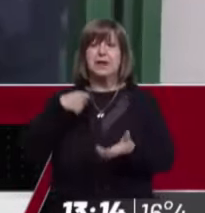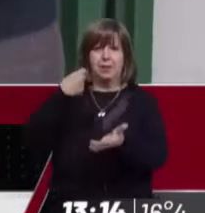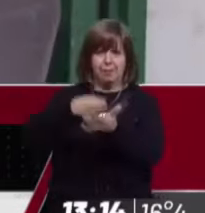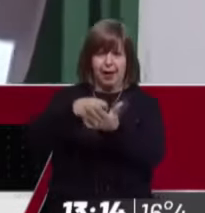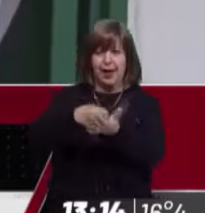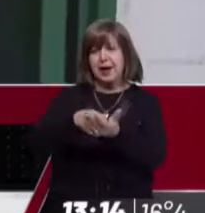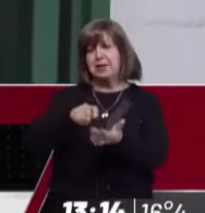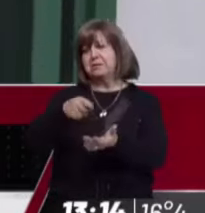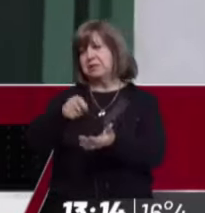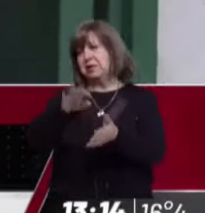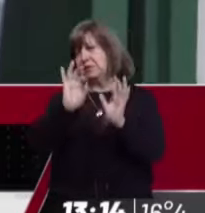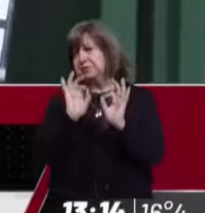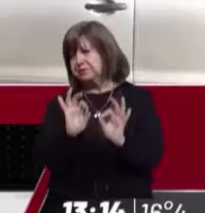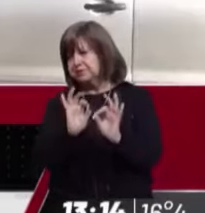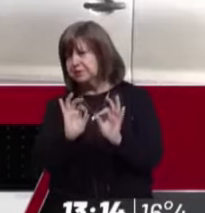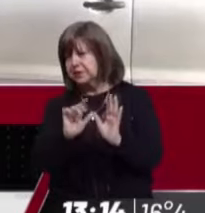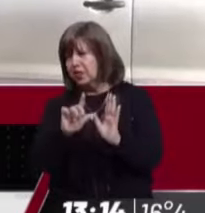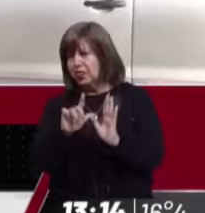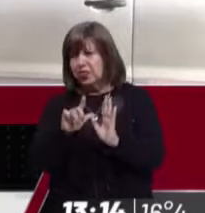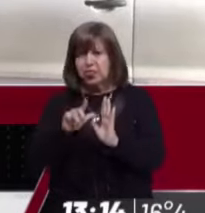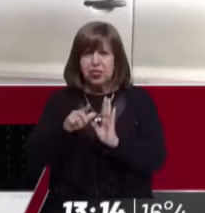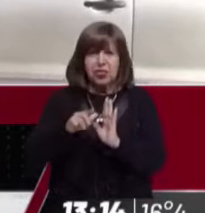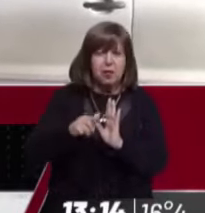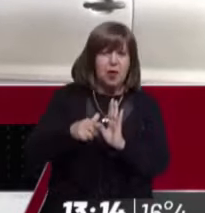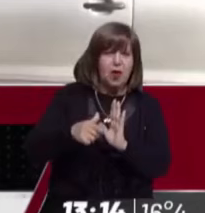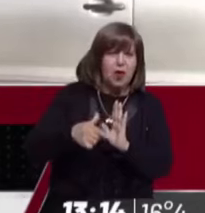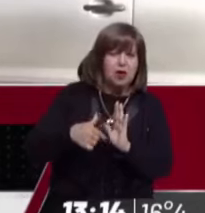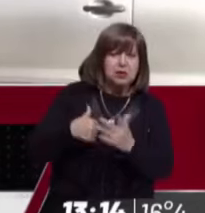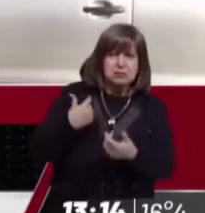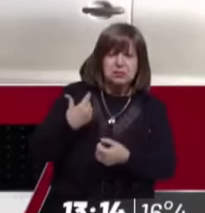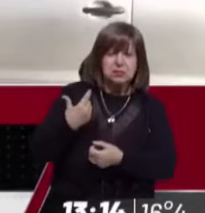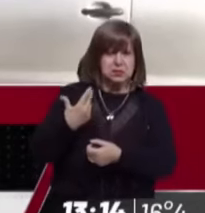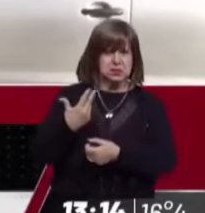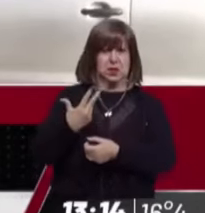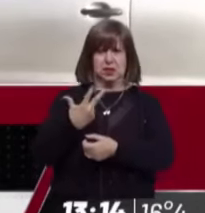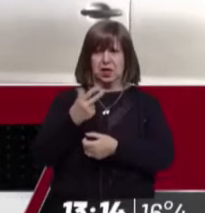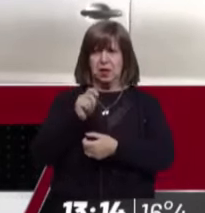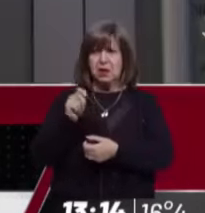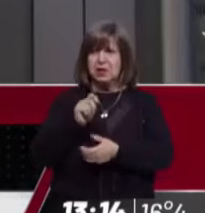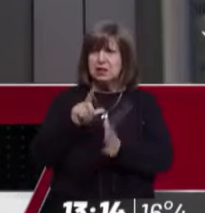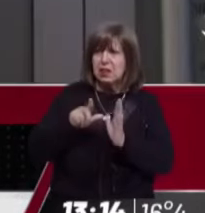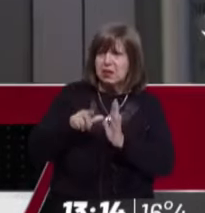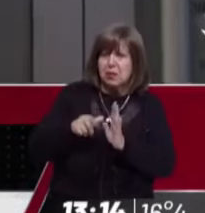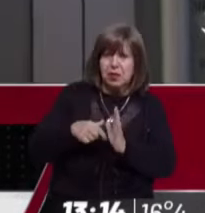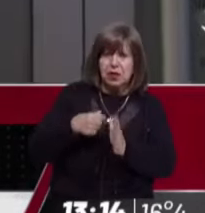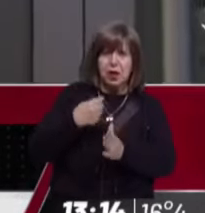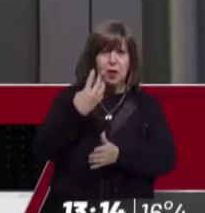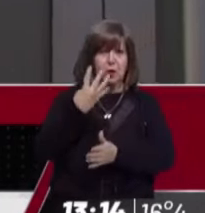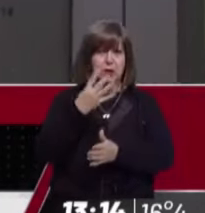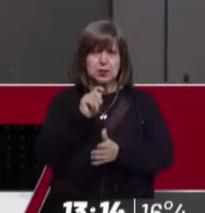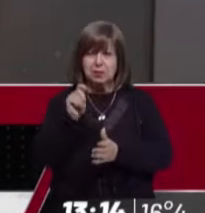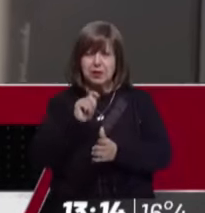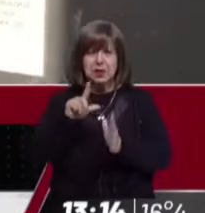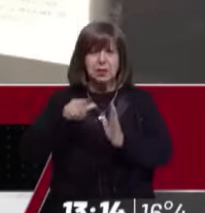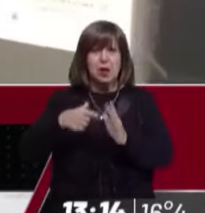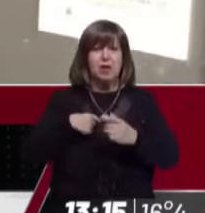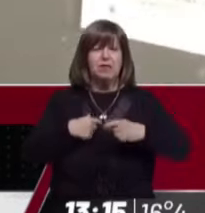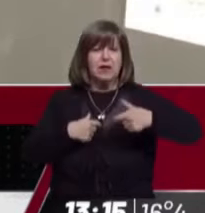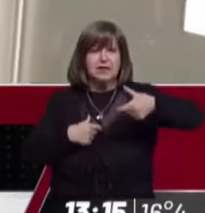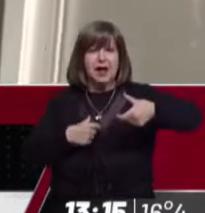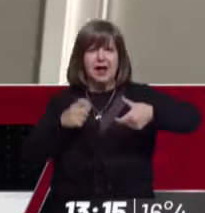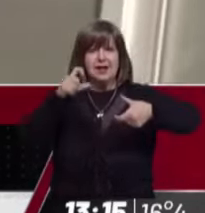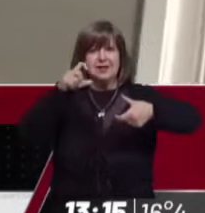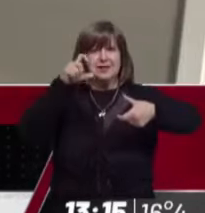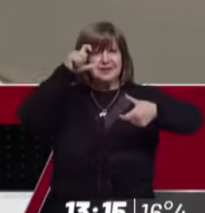el trámite totalmente, pero nunca llega. Entonces hay gente que llega 3, 4, 5 meses y está esperando porque le llegue su cédula